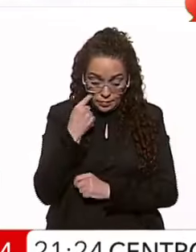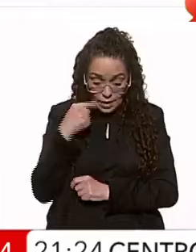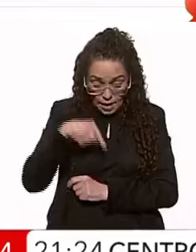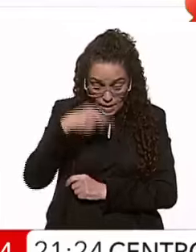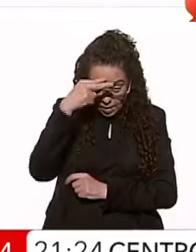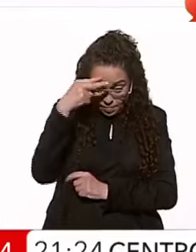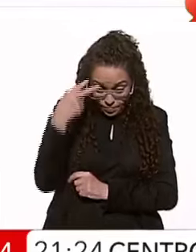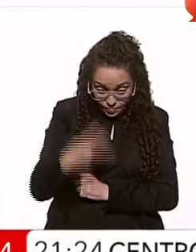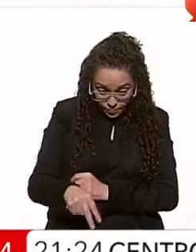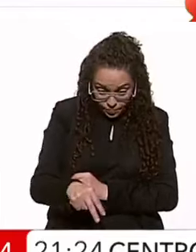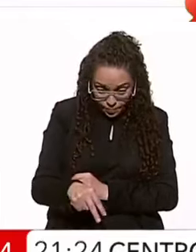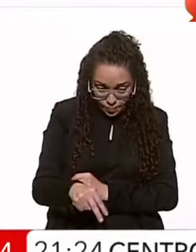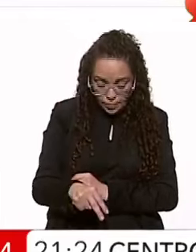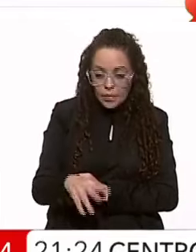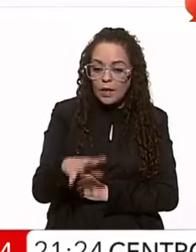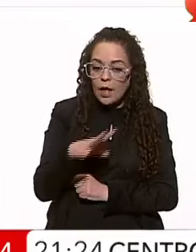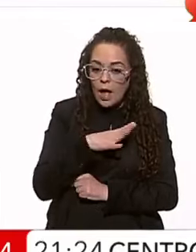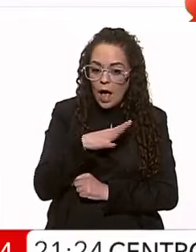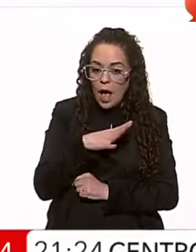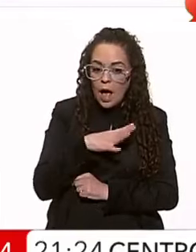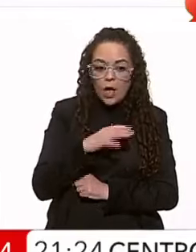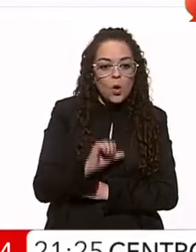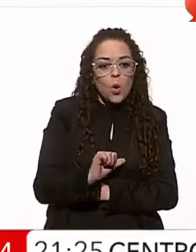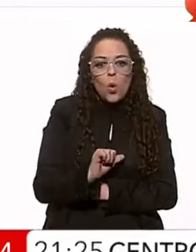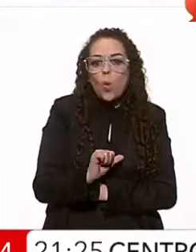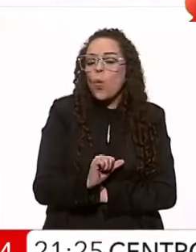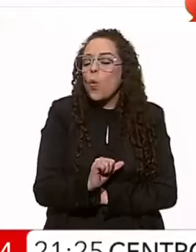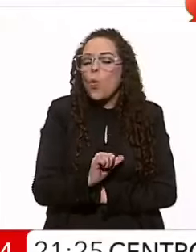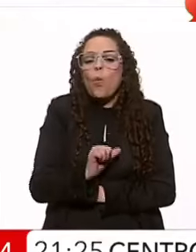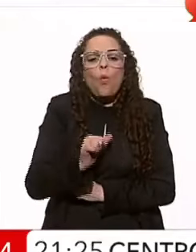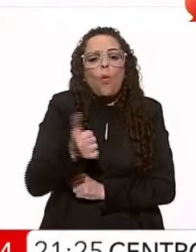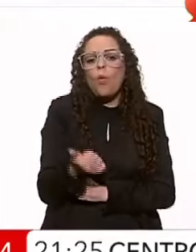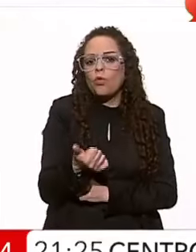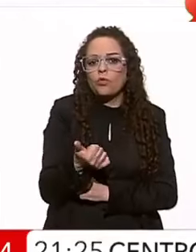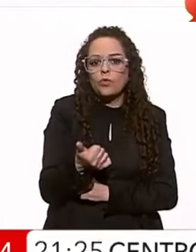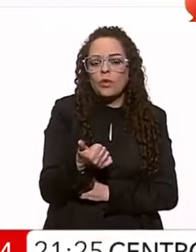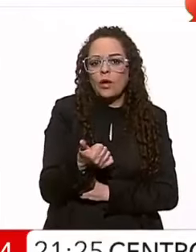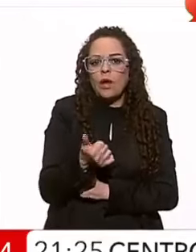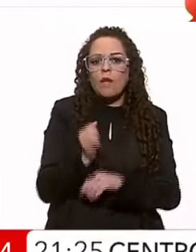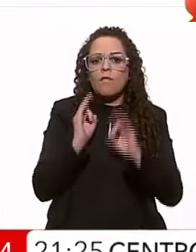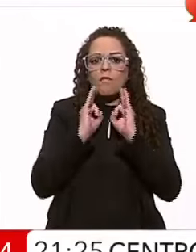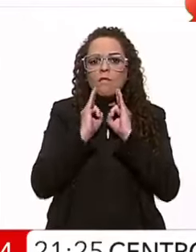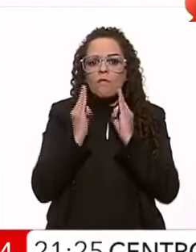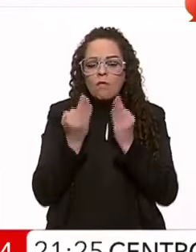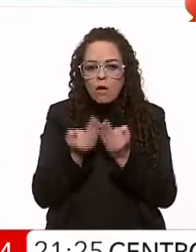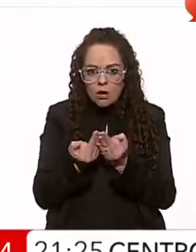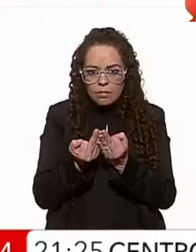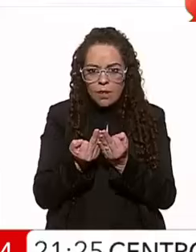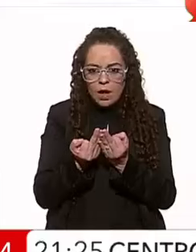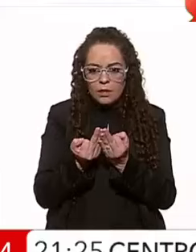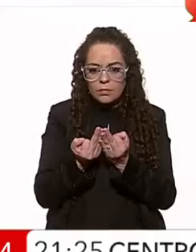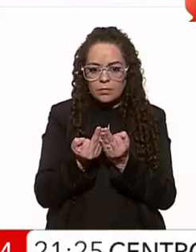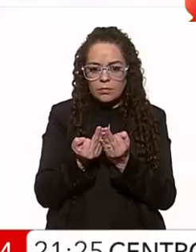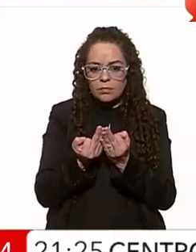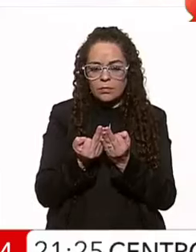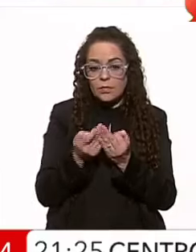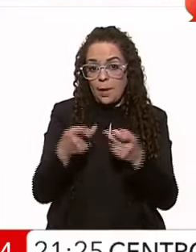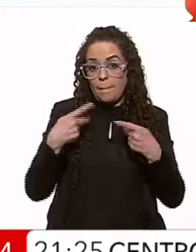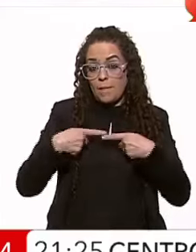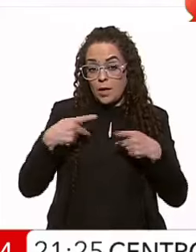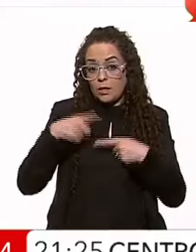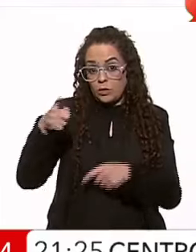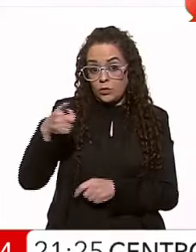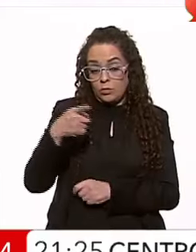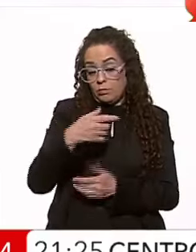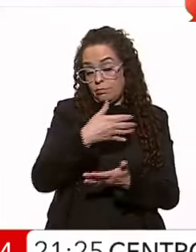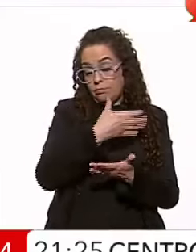México alternativas comerciales de la escala suficiente para que los agricultores,